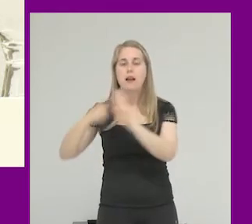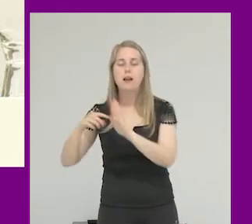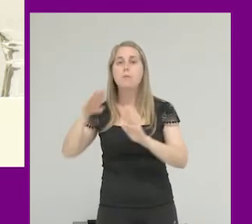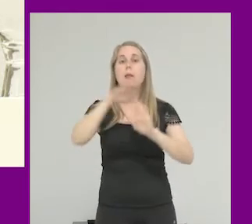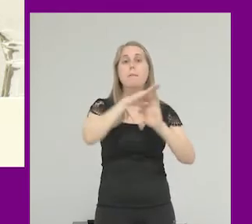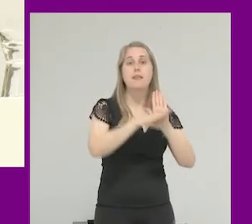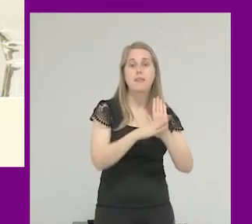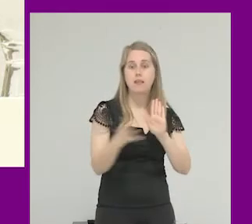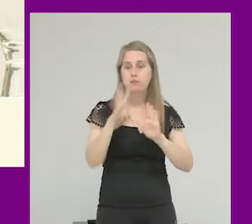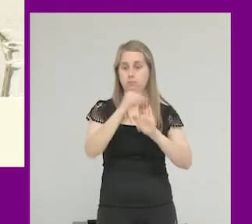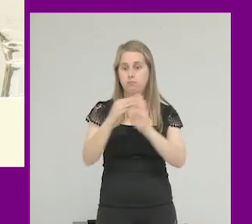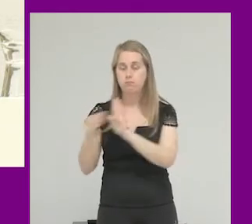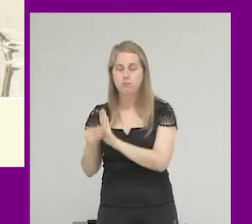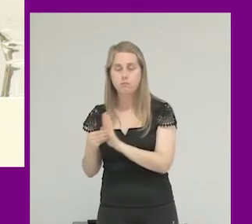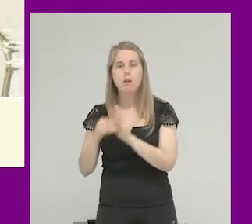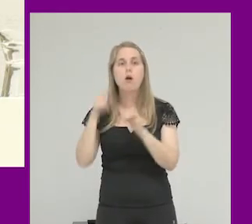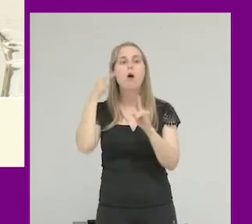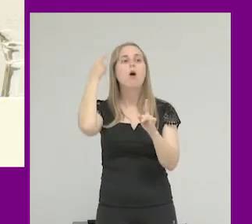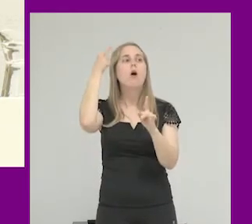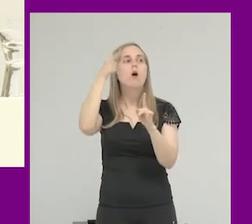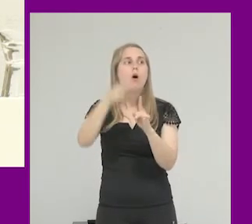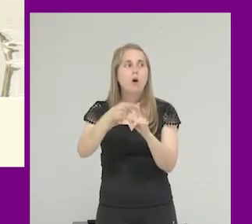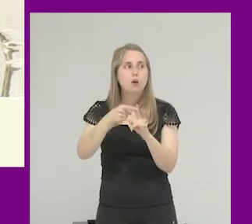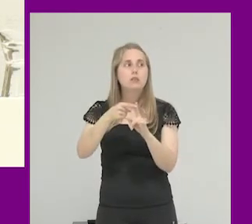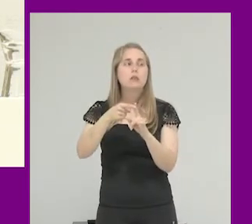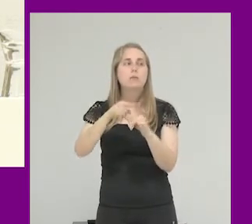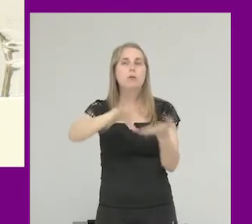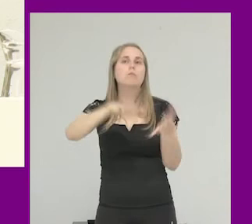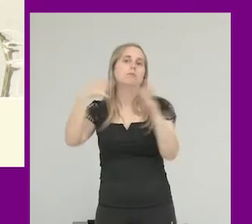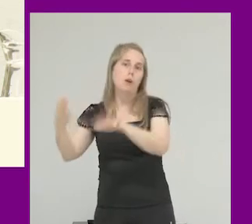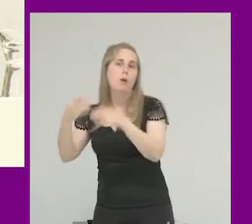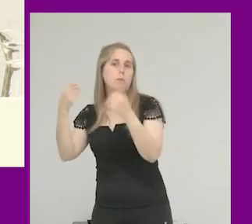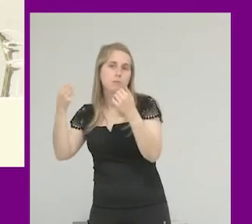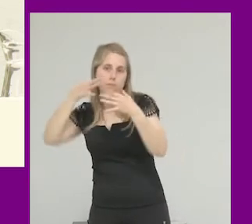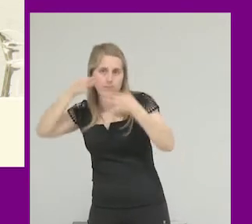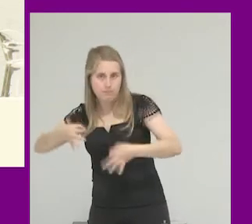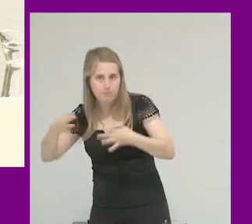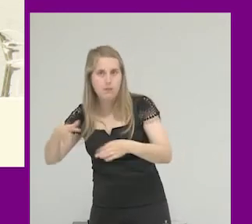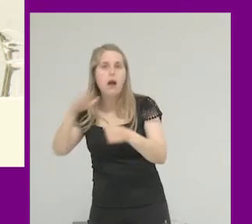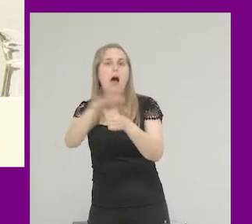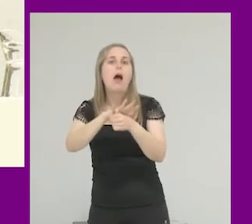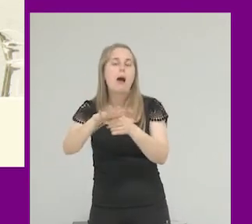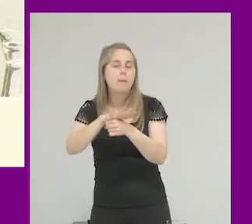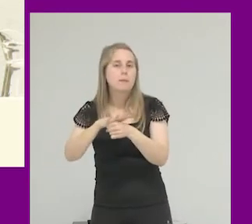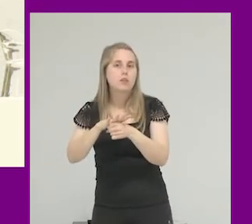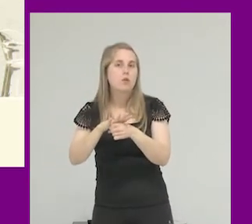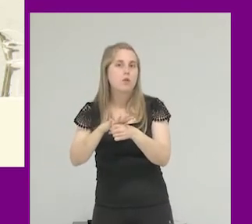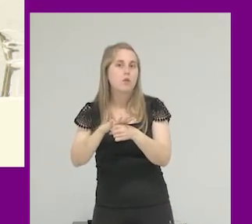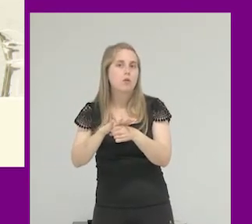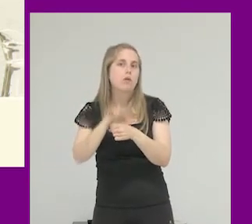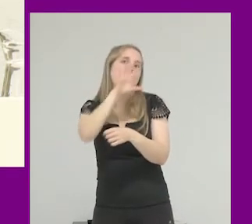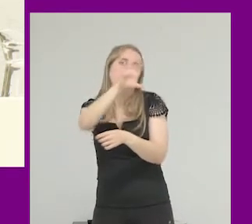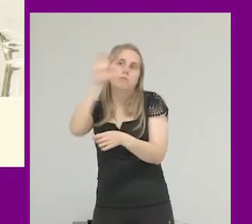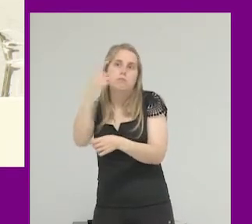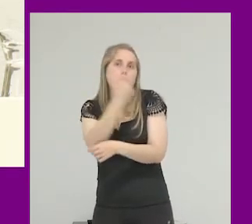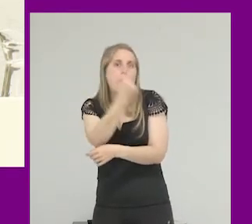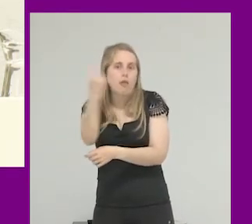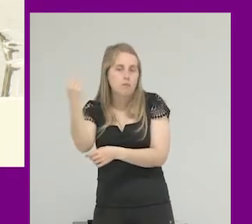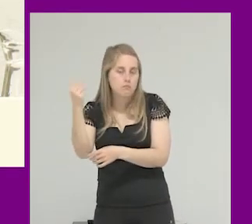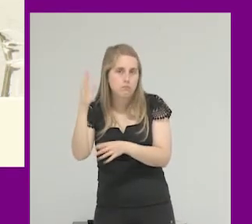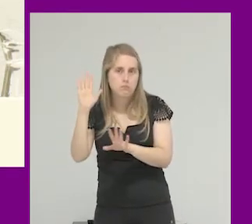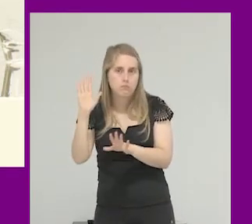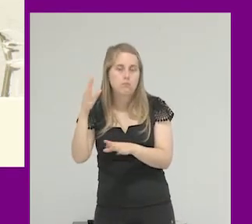medidas para que se puedan llevar a la práctica en el ámbito también de cada Estado